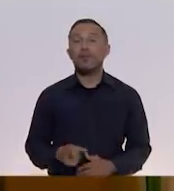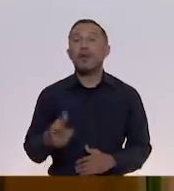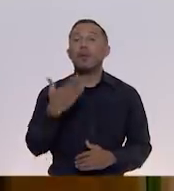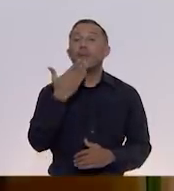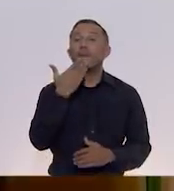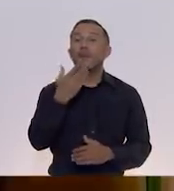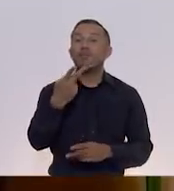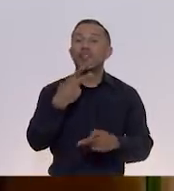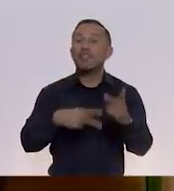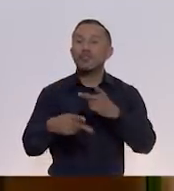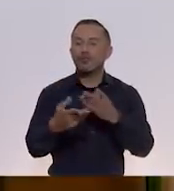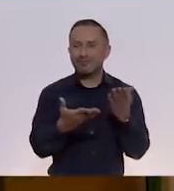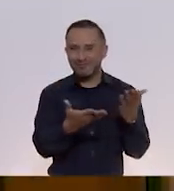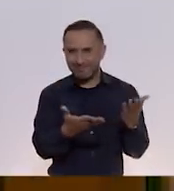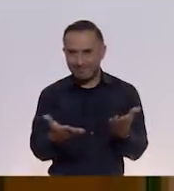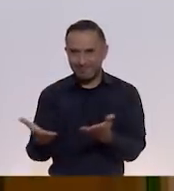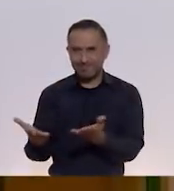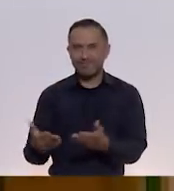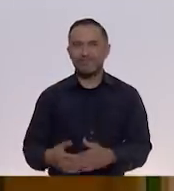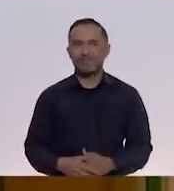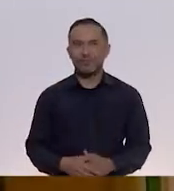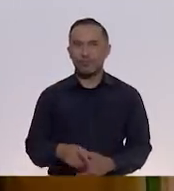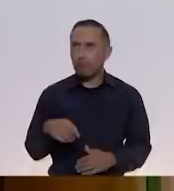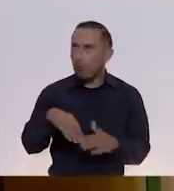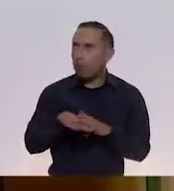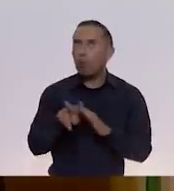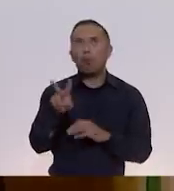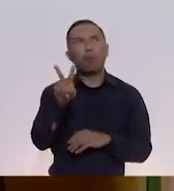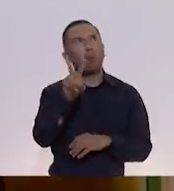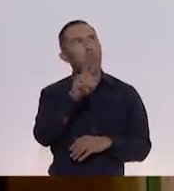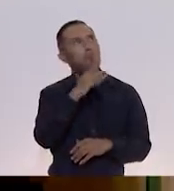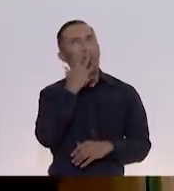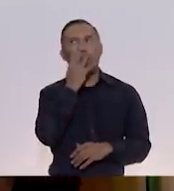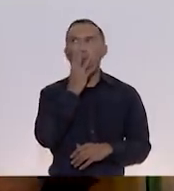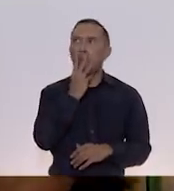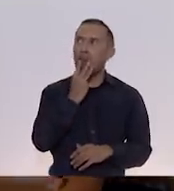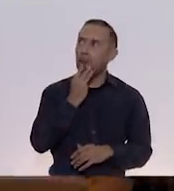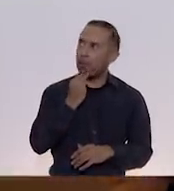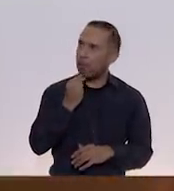Bienvenidos. Está chula. Acá, acá.